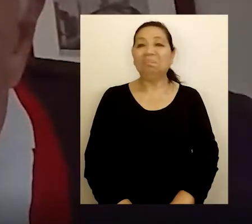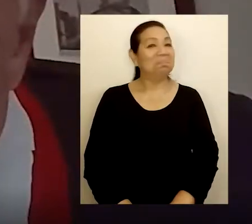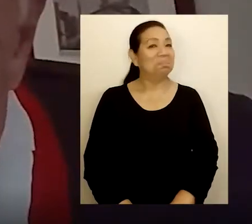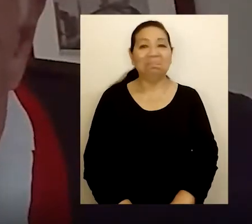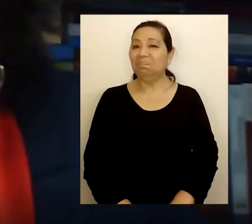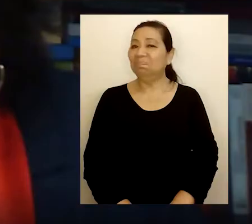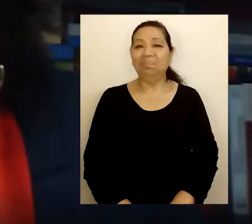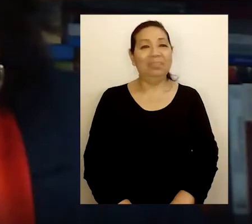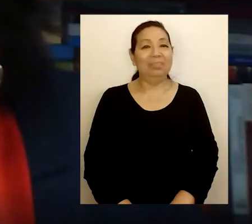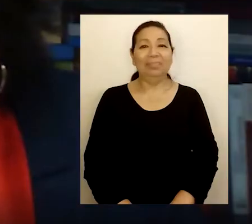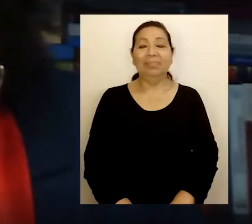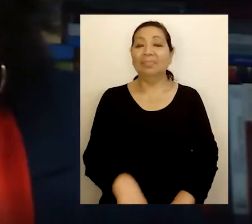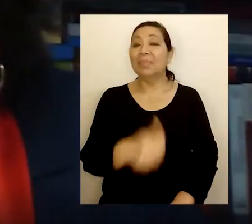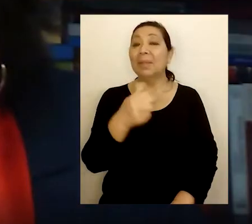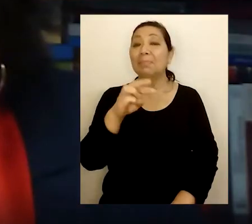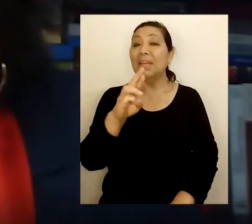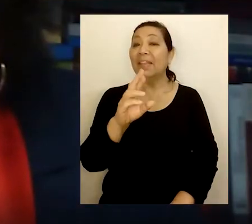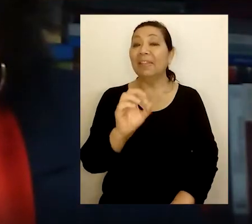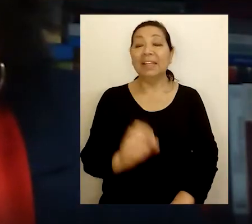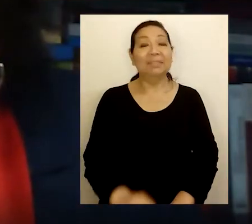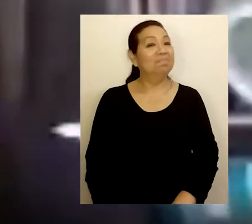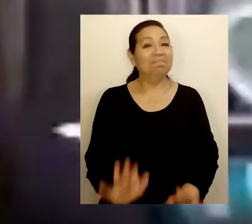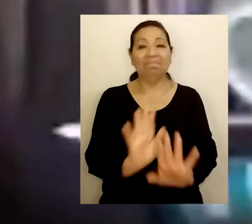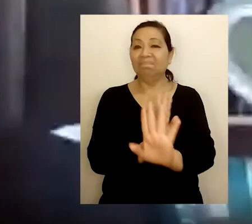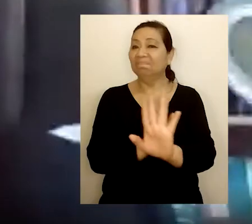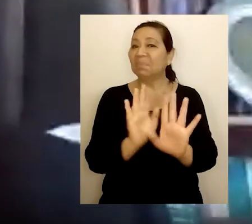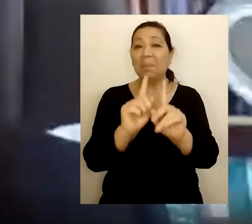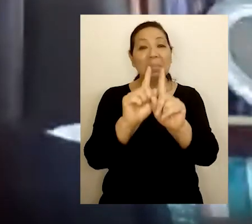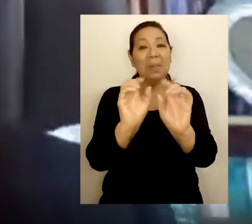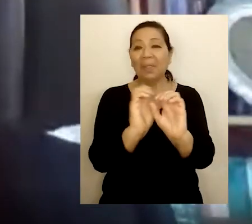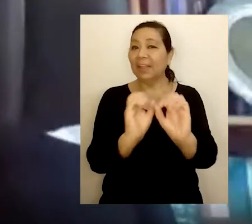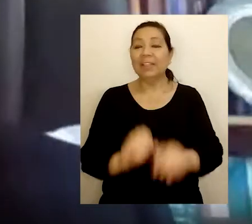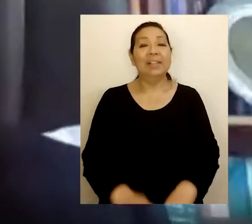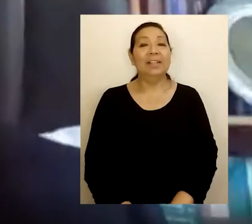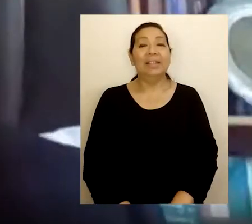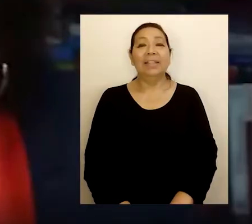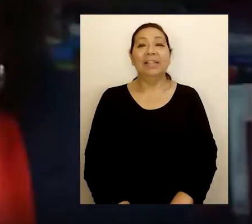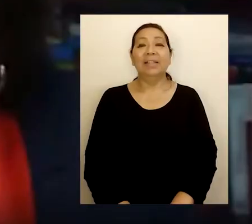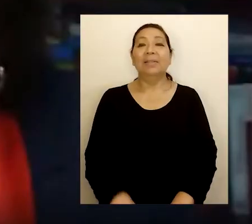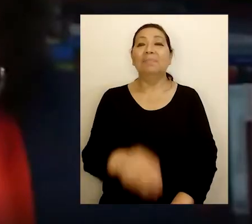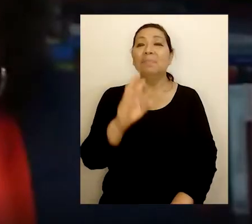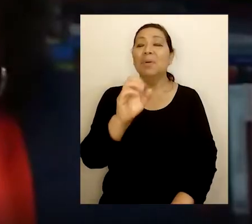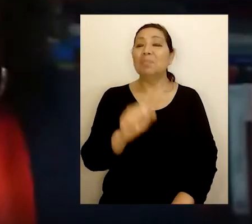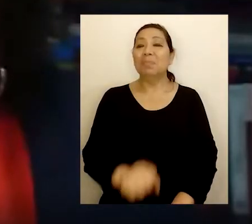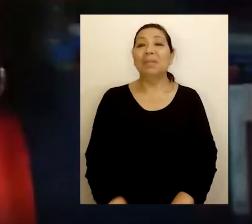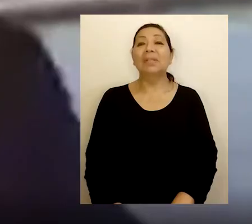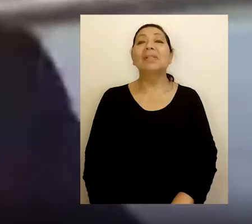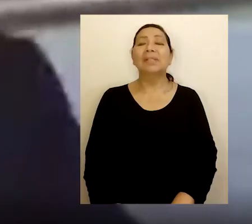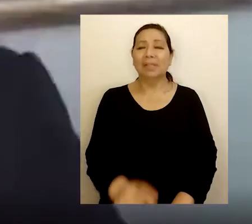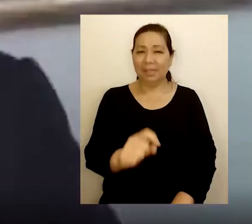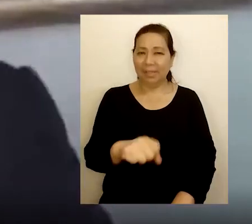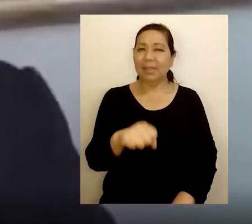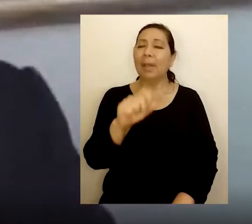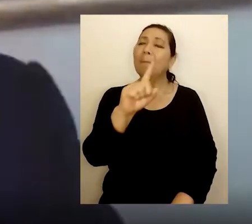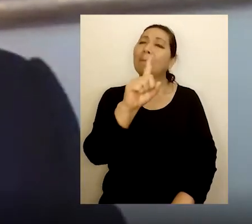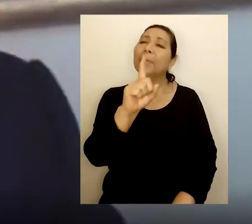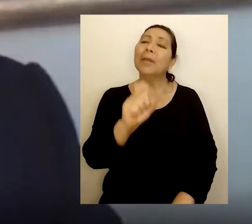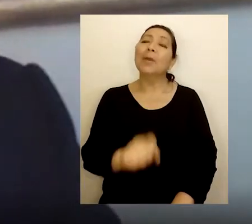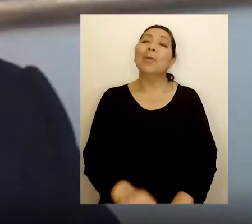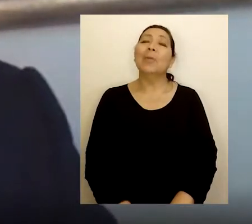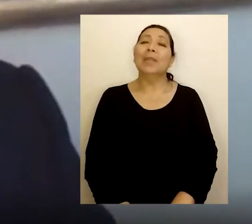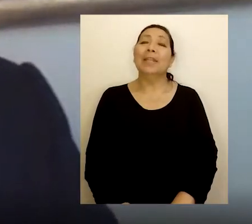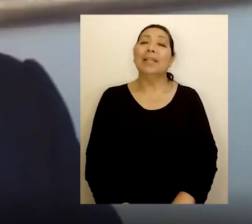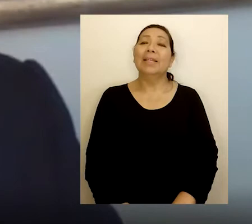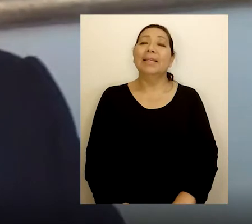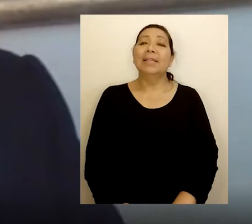No tengo preguntas. Magistrado Miranda. Ninguna pregunta, presidenta. Magistrado Blume. Sí, presidenta, yo quería